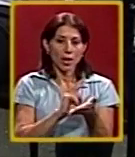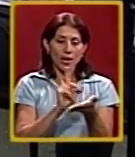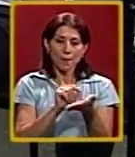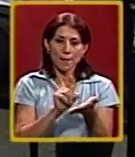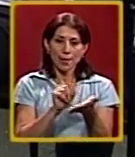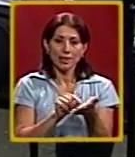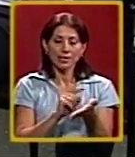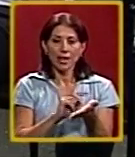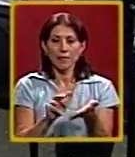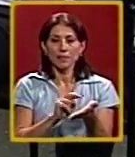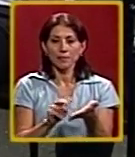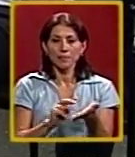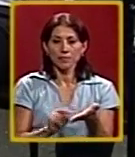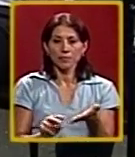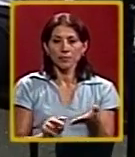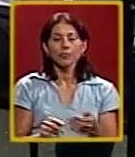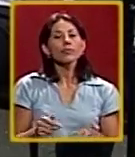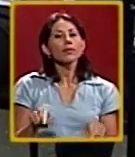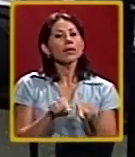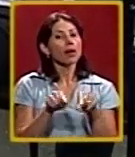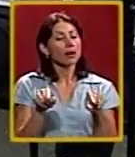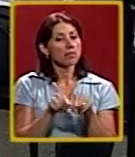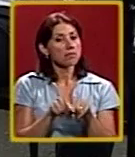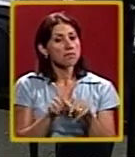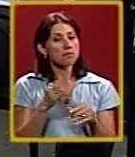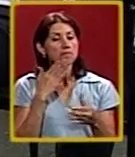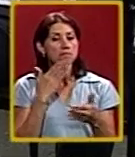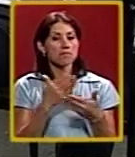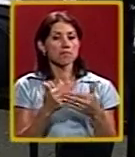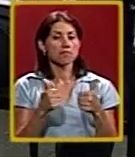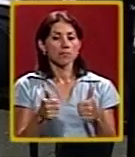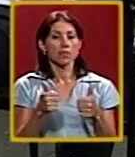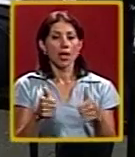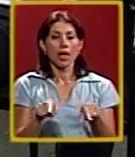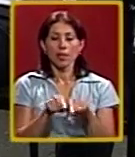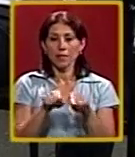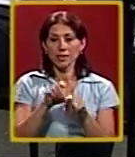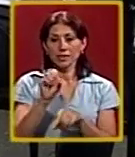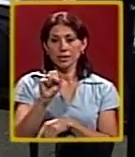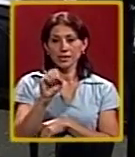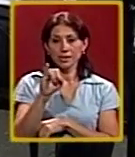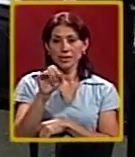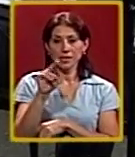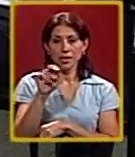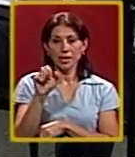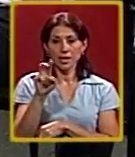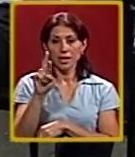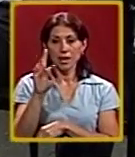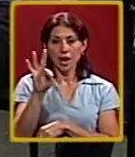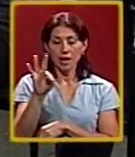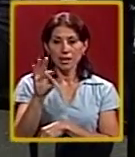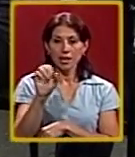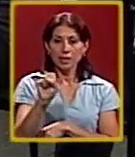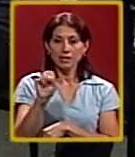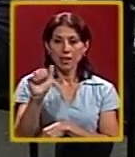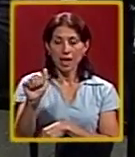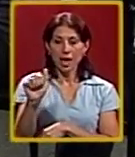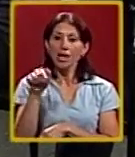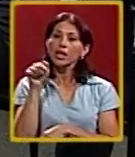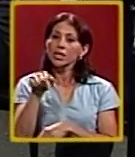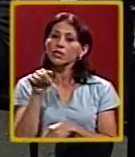parece que al ser SINART S.A., es decir, eso implica unas ciertas